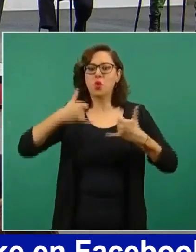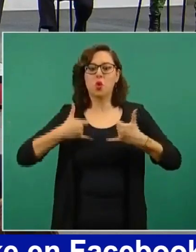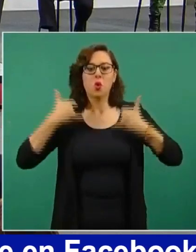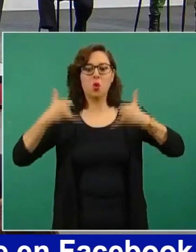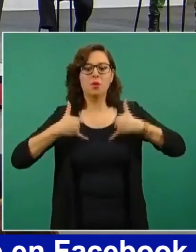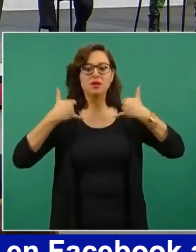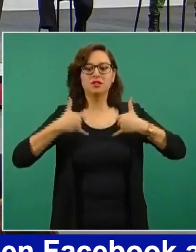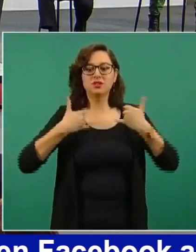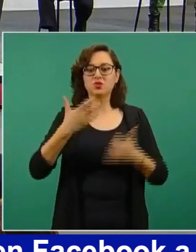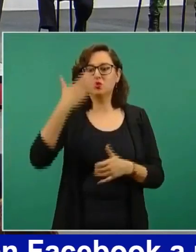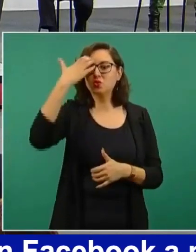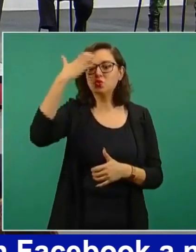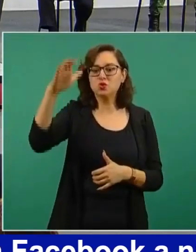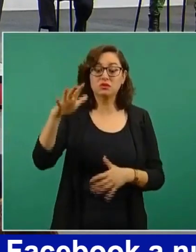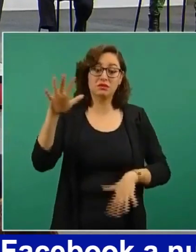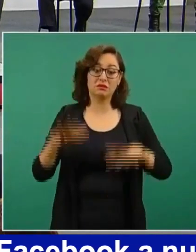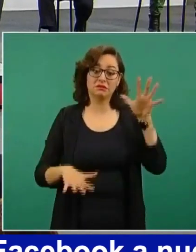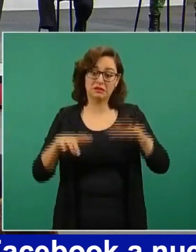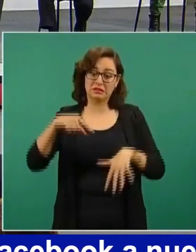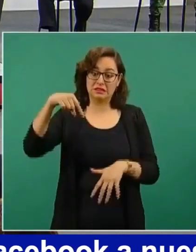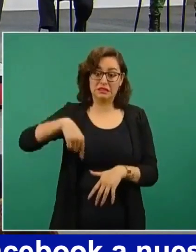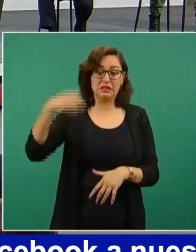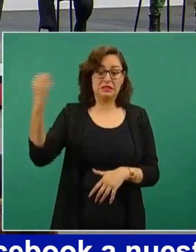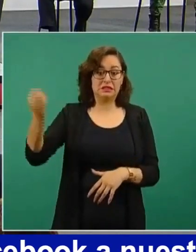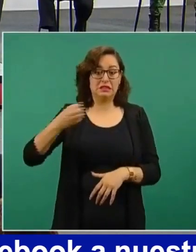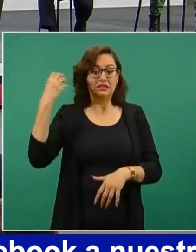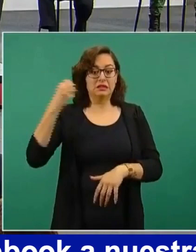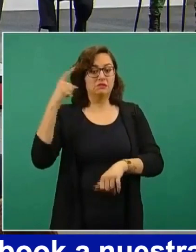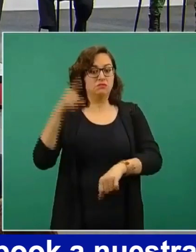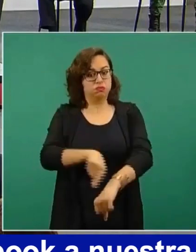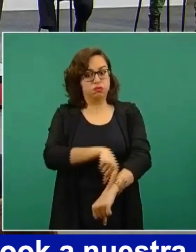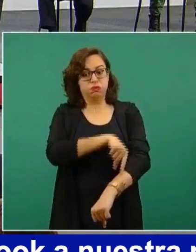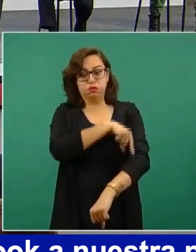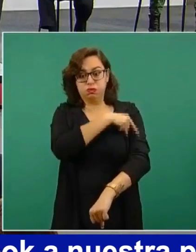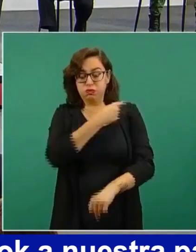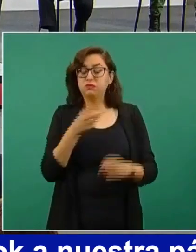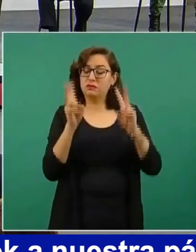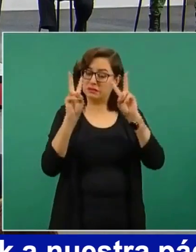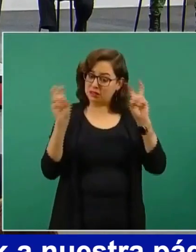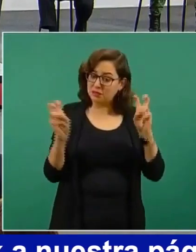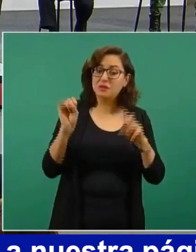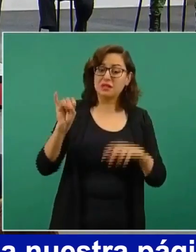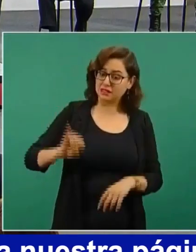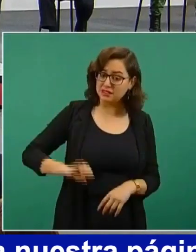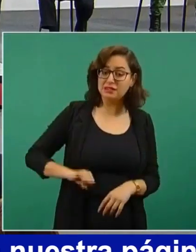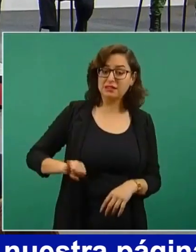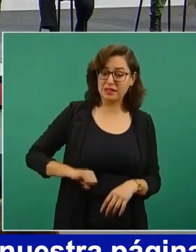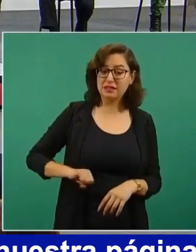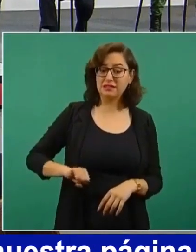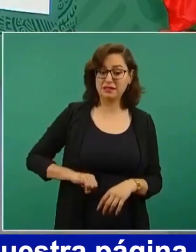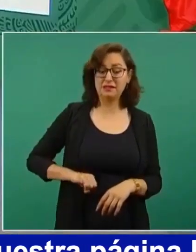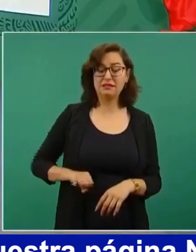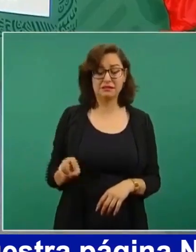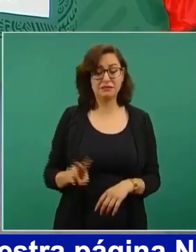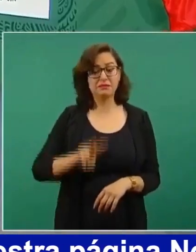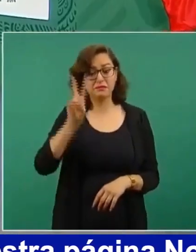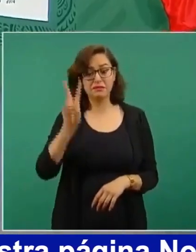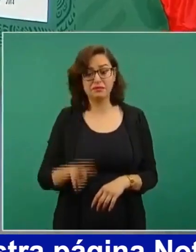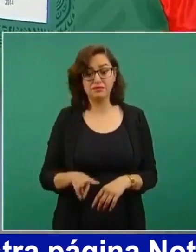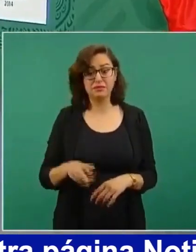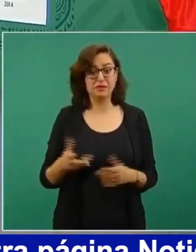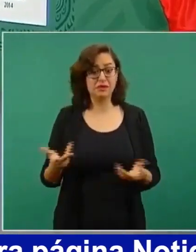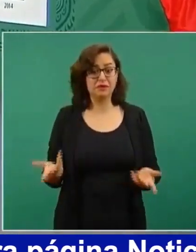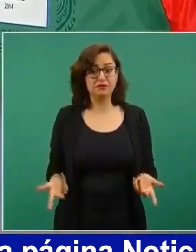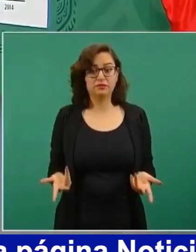Por eso a veces nos tardamos aquí, porque sí nos interesa, porque estos temas pues no se